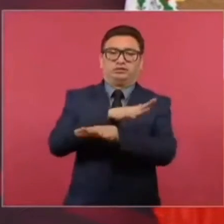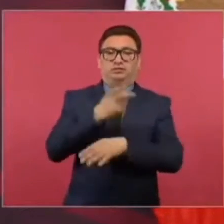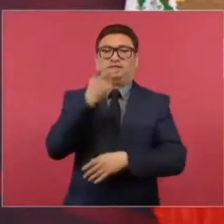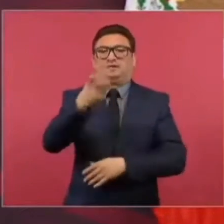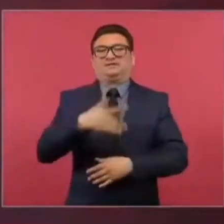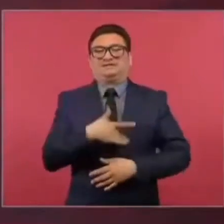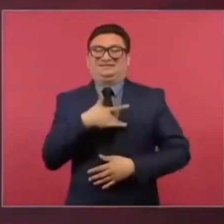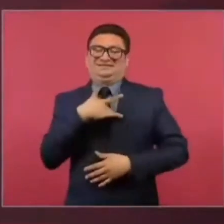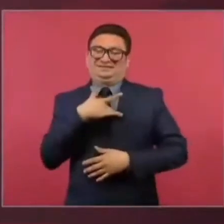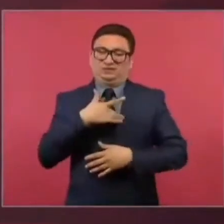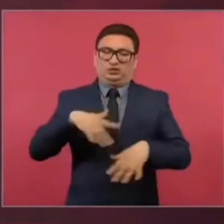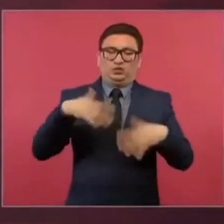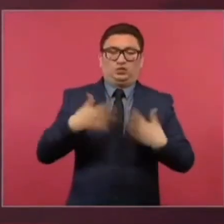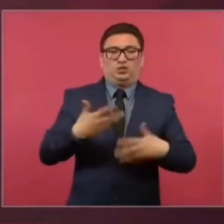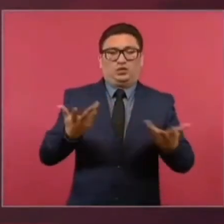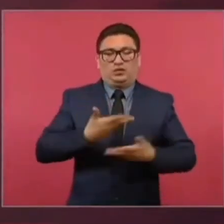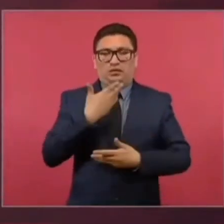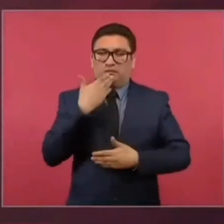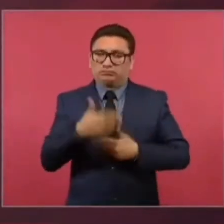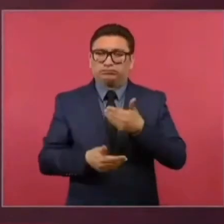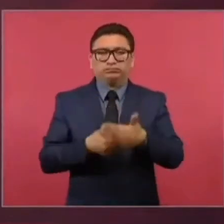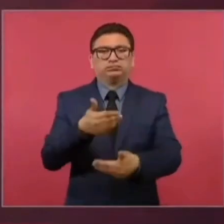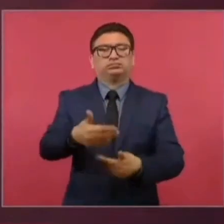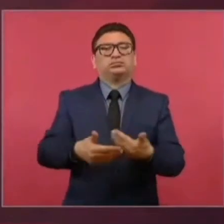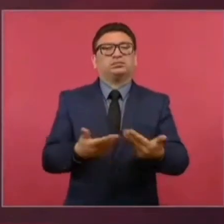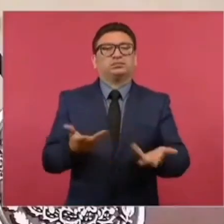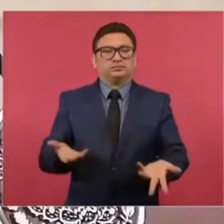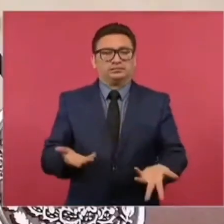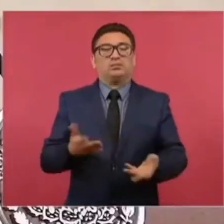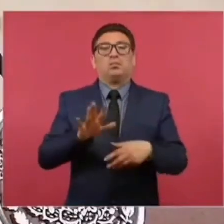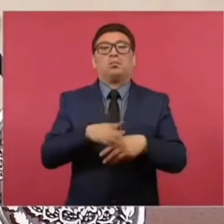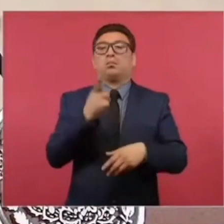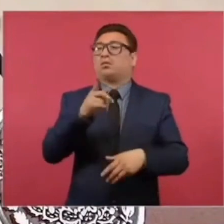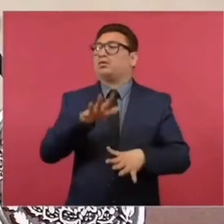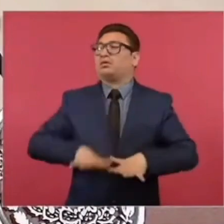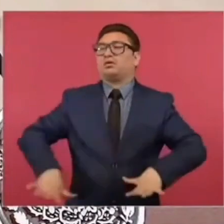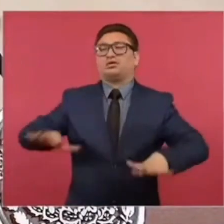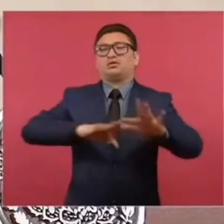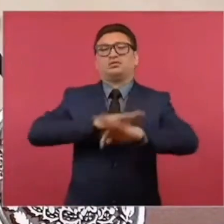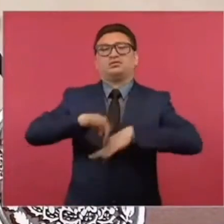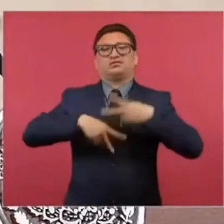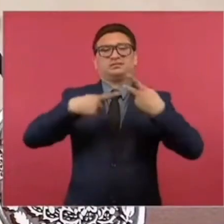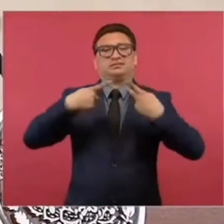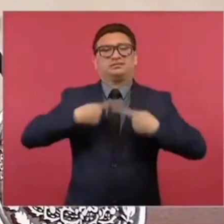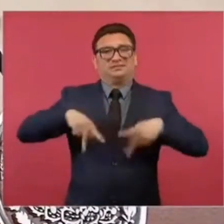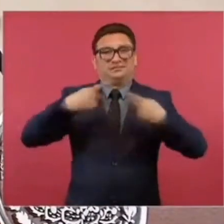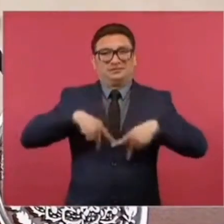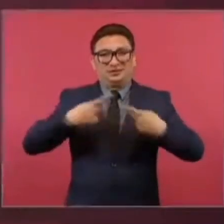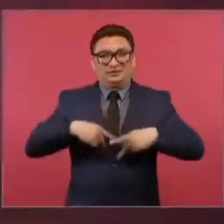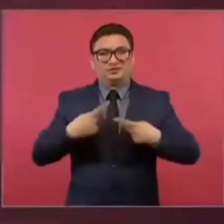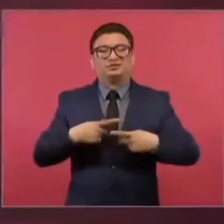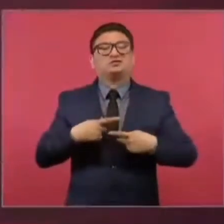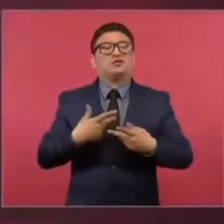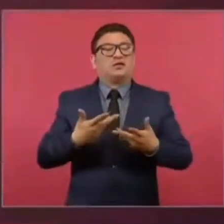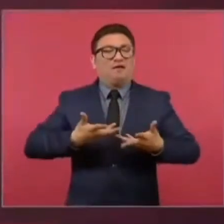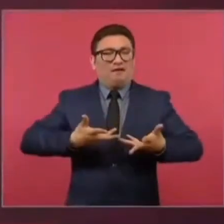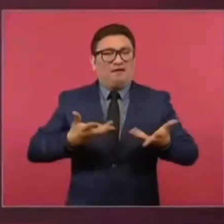da muchísima ventaja, porque la gente está